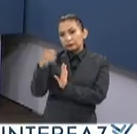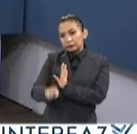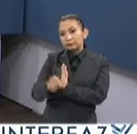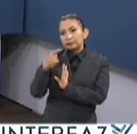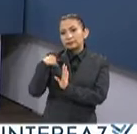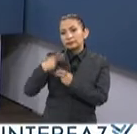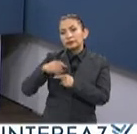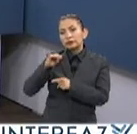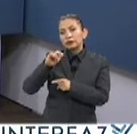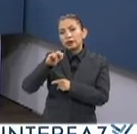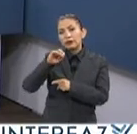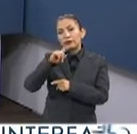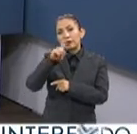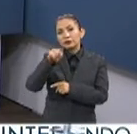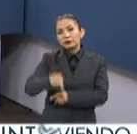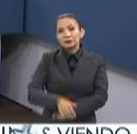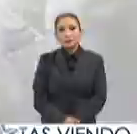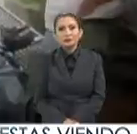el auditorio de Interfaz.